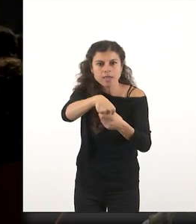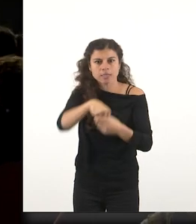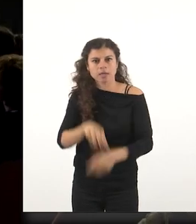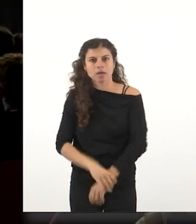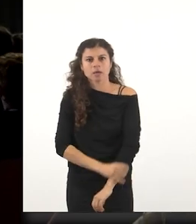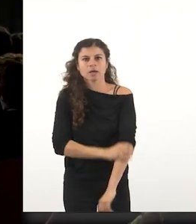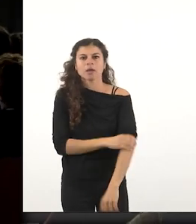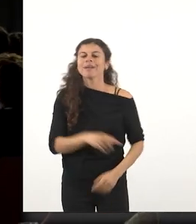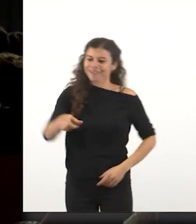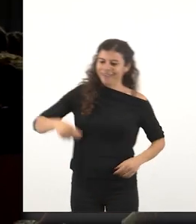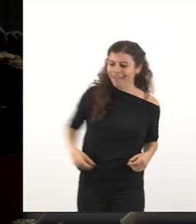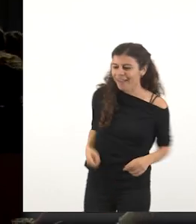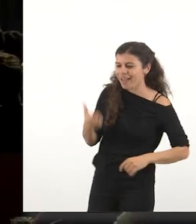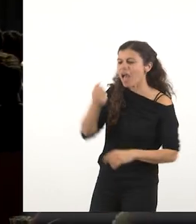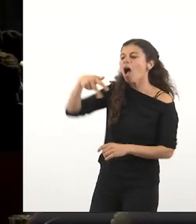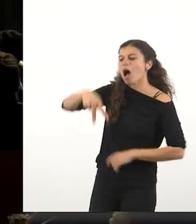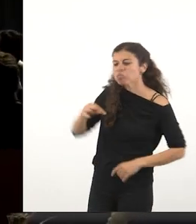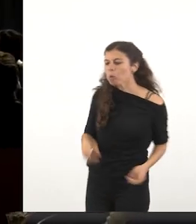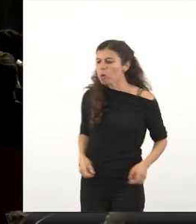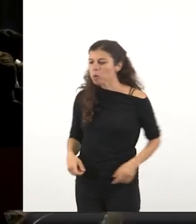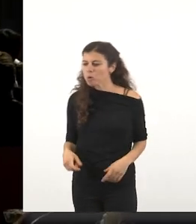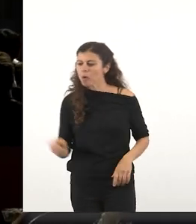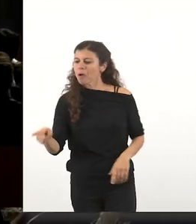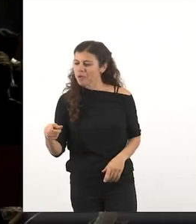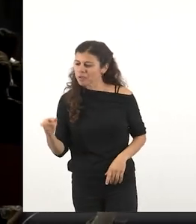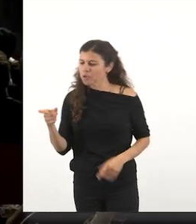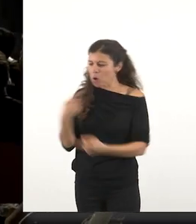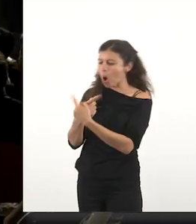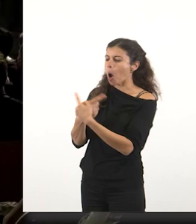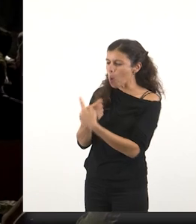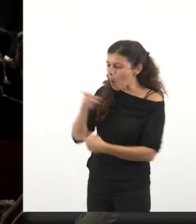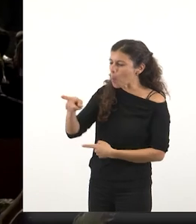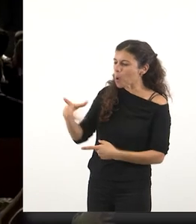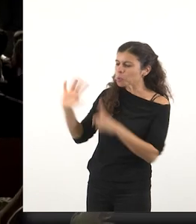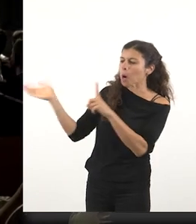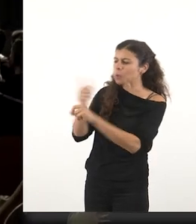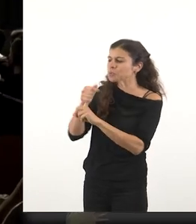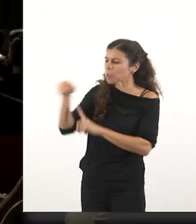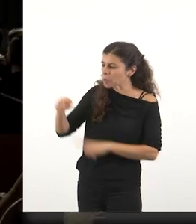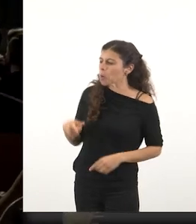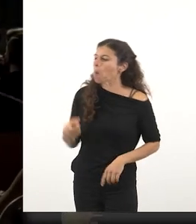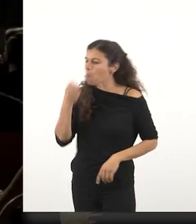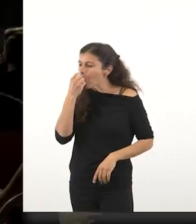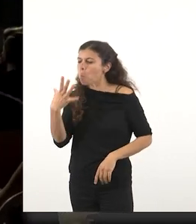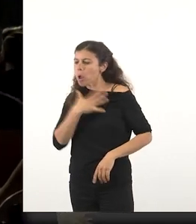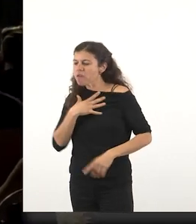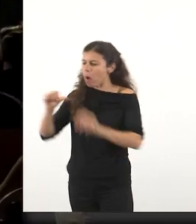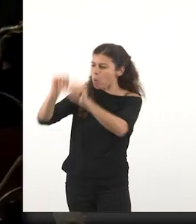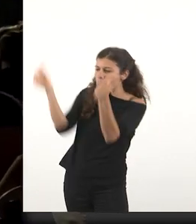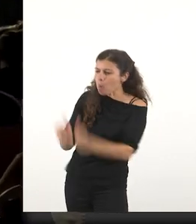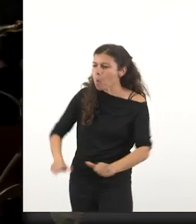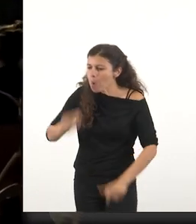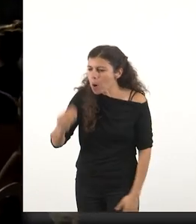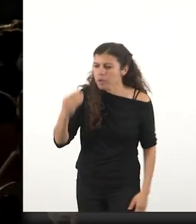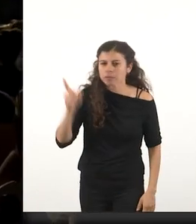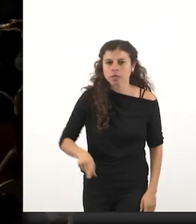Antonio? Escucha, nene, que te has llevado lo más bonito este. Pues le dije a tu novia, nene, es buena y está buena. Oye, el comentario de mi colega también